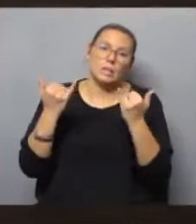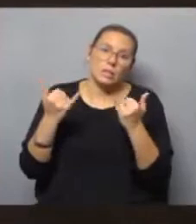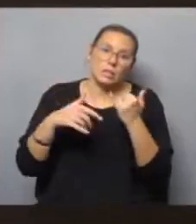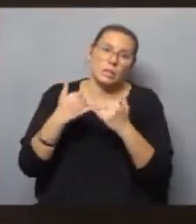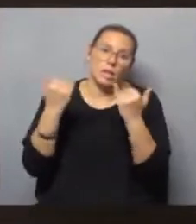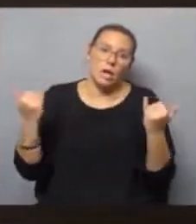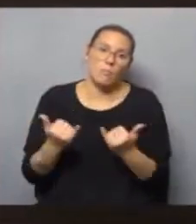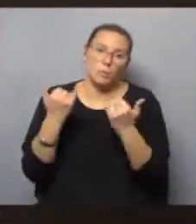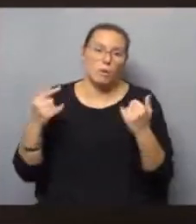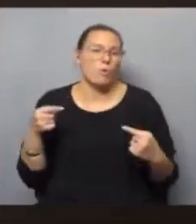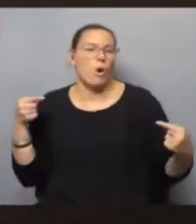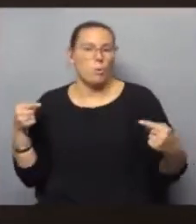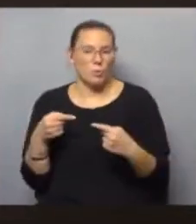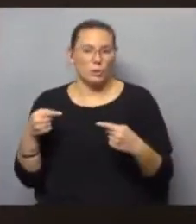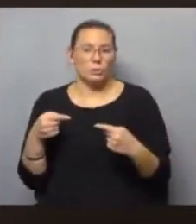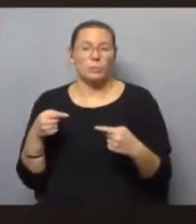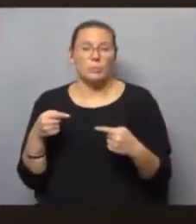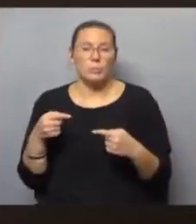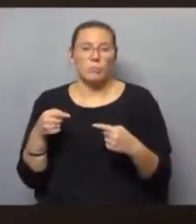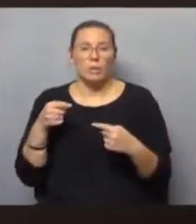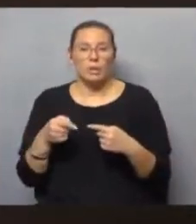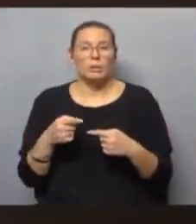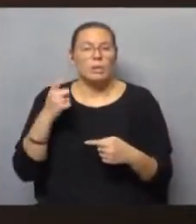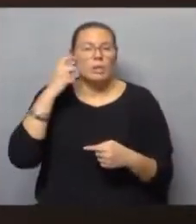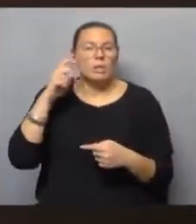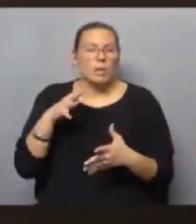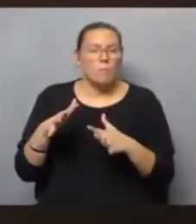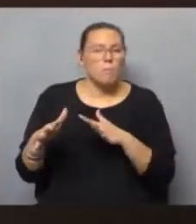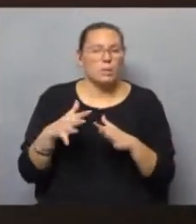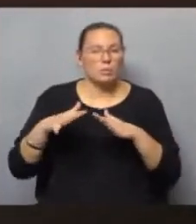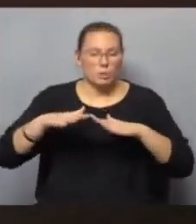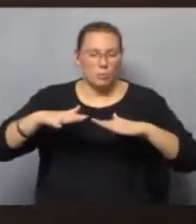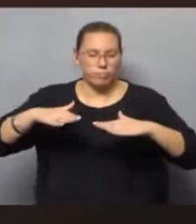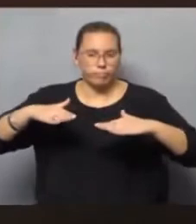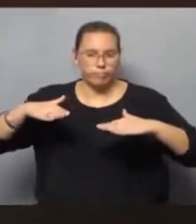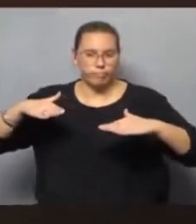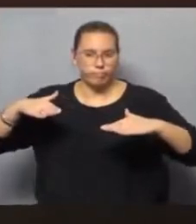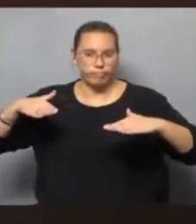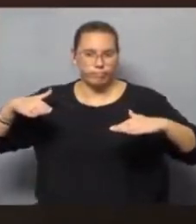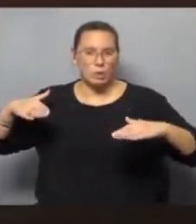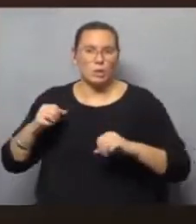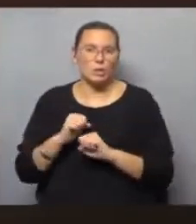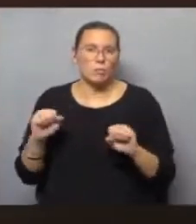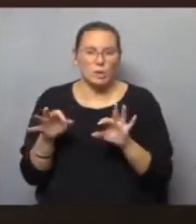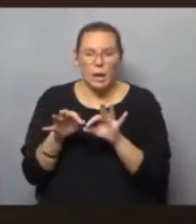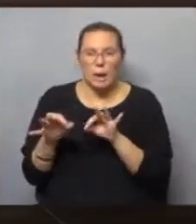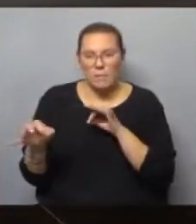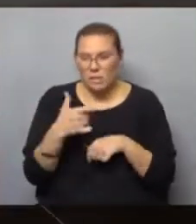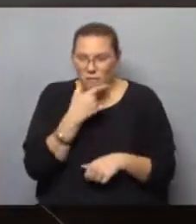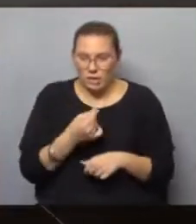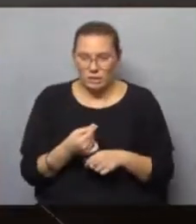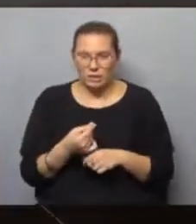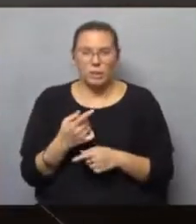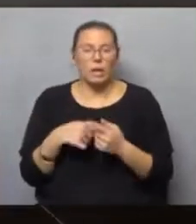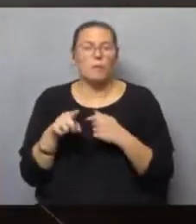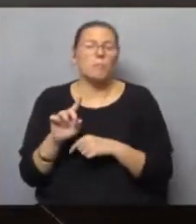polarizada en el sentido opuesto, y eso terminó dando la idea de que esas dos placas se estaban separando en el tiempo y se podía medir con bastante facilidad. Entonces